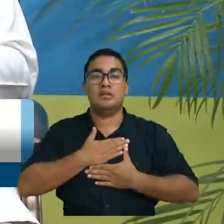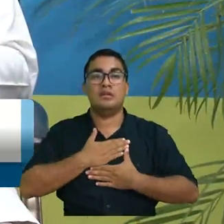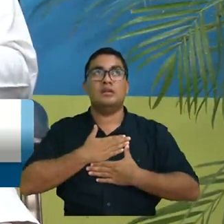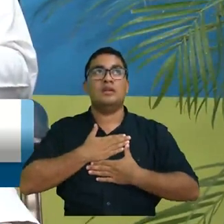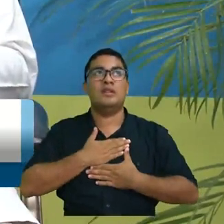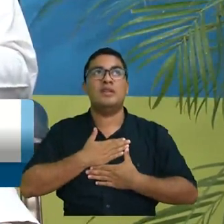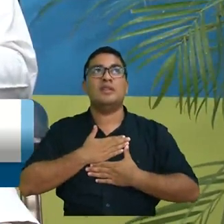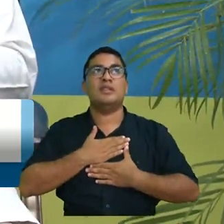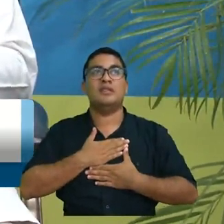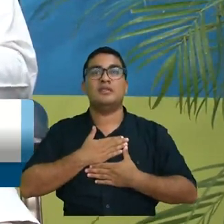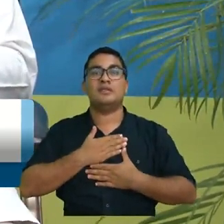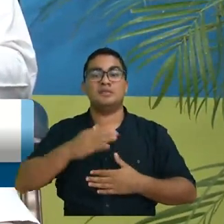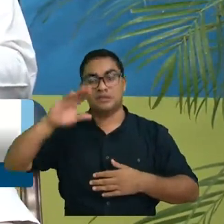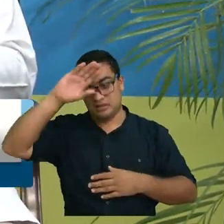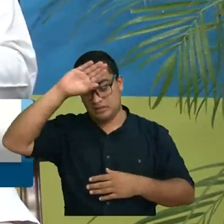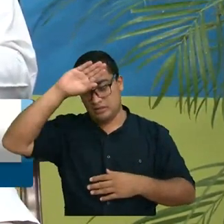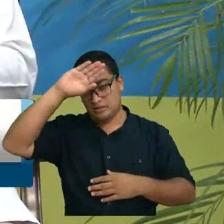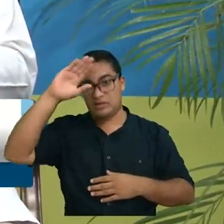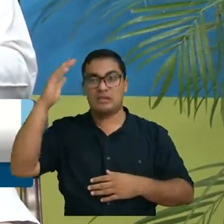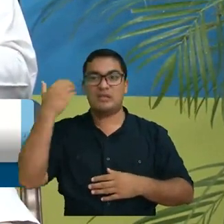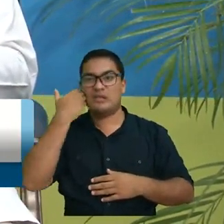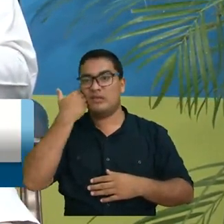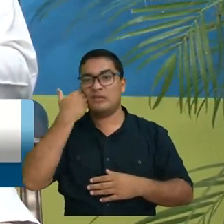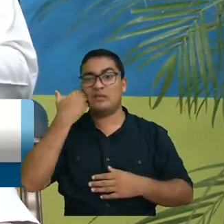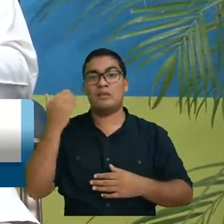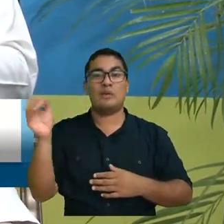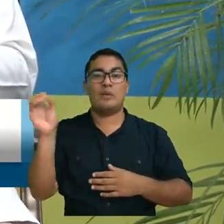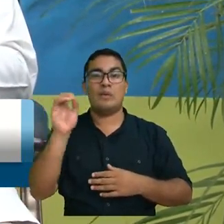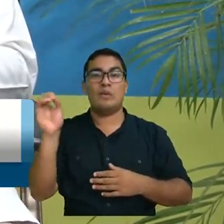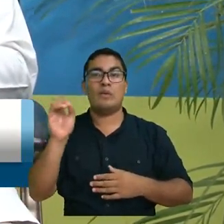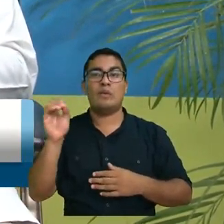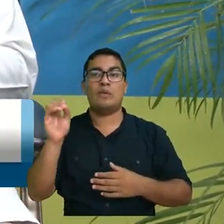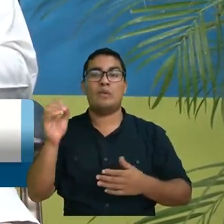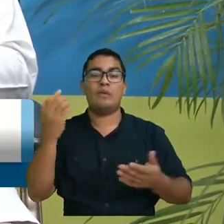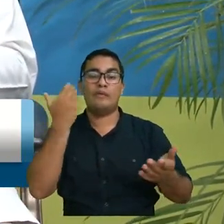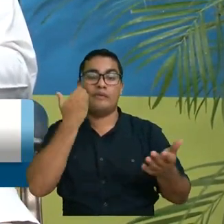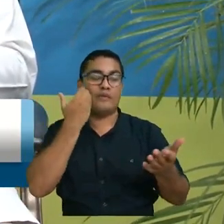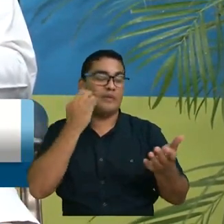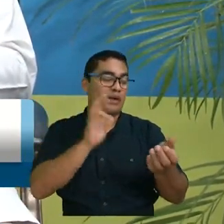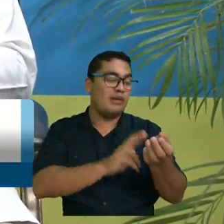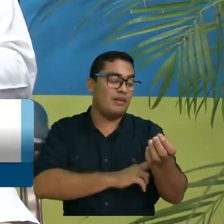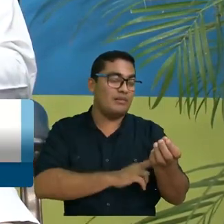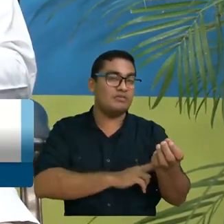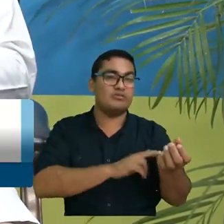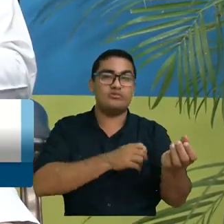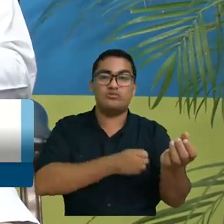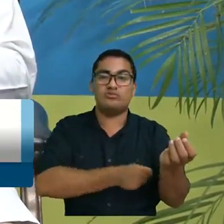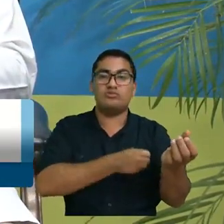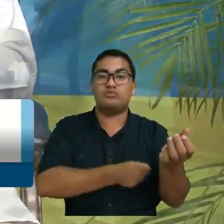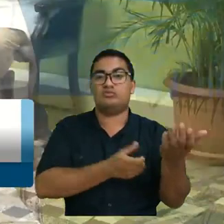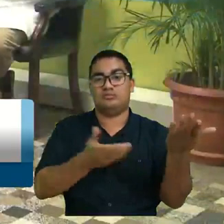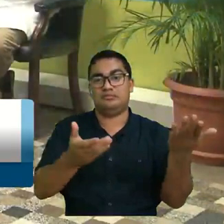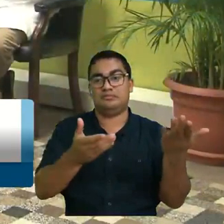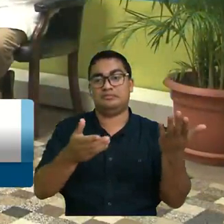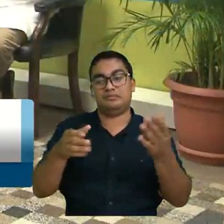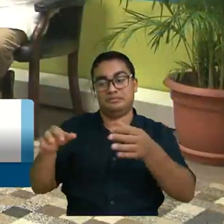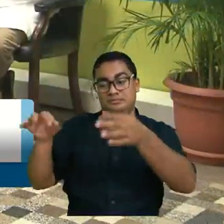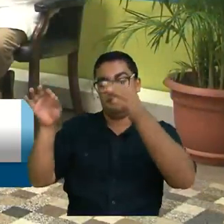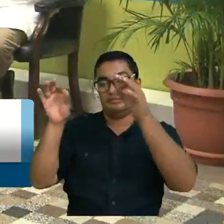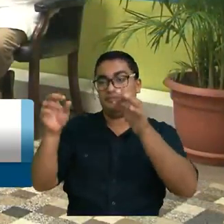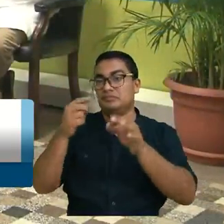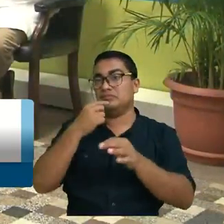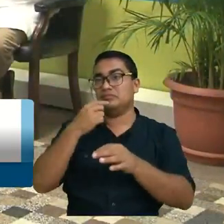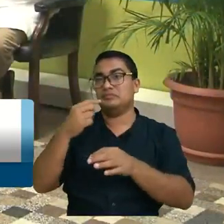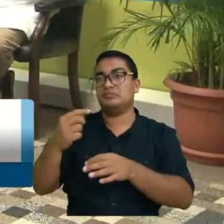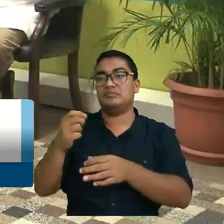tiene fiebre persistente, entonces, o que tiene una enfermedad sobreagregada. Entonces sí se le hace el diagnóstico se